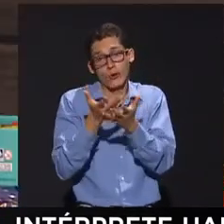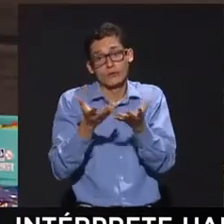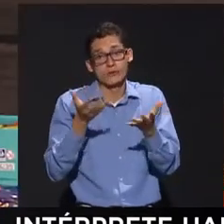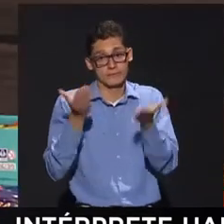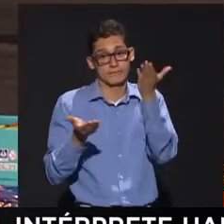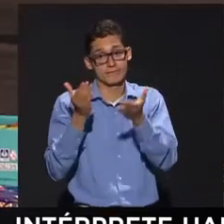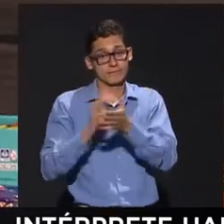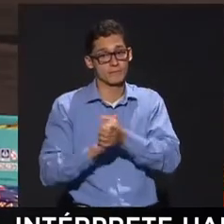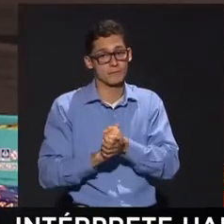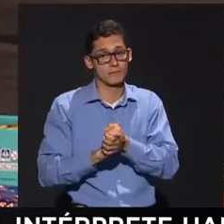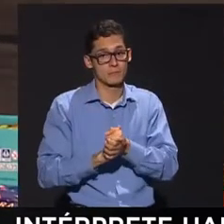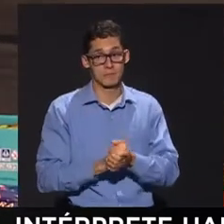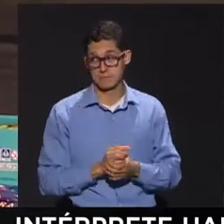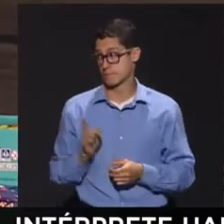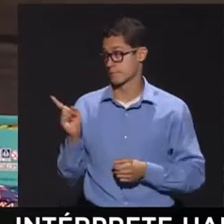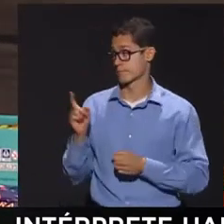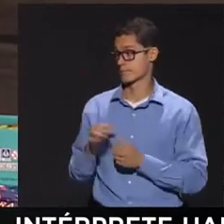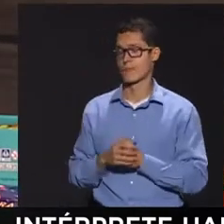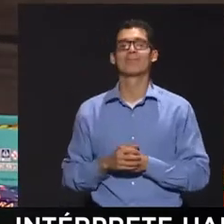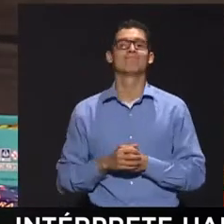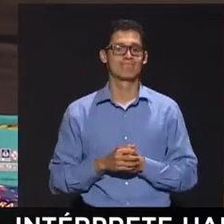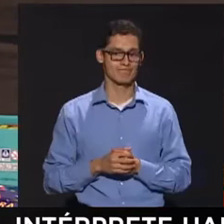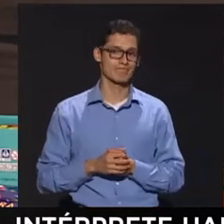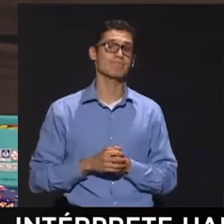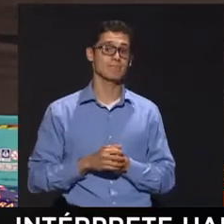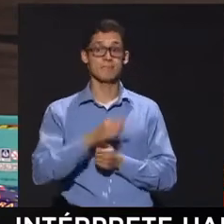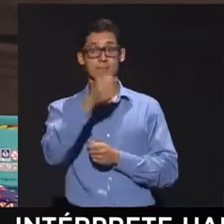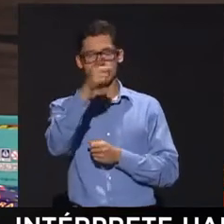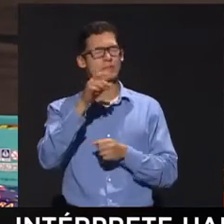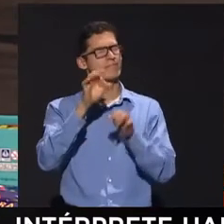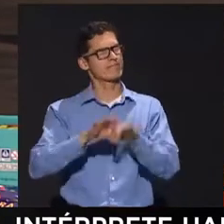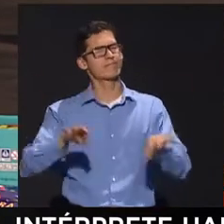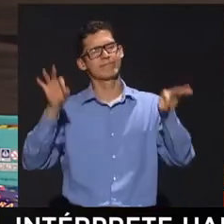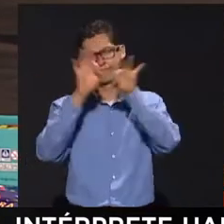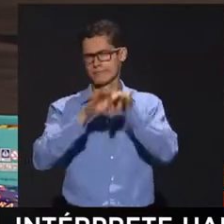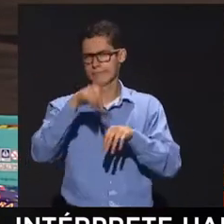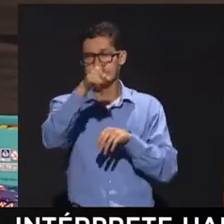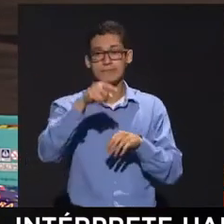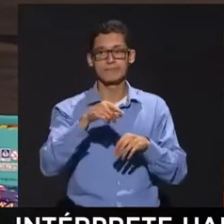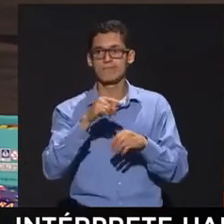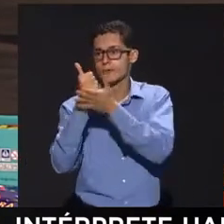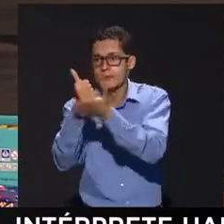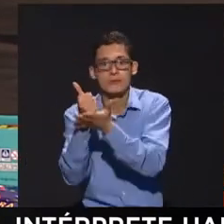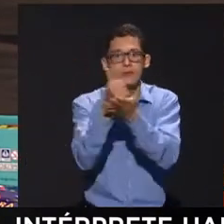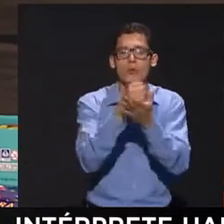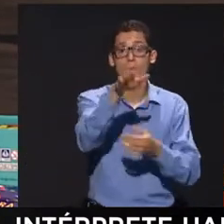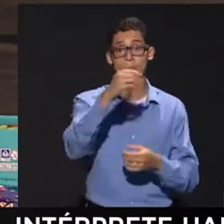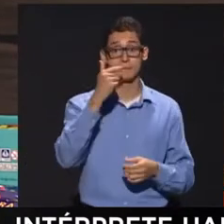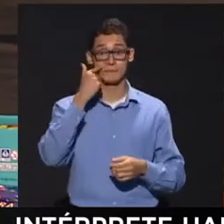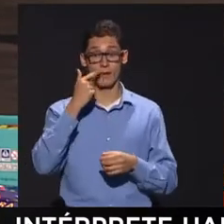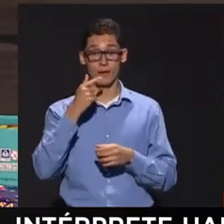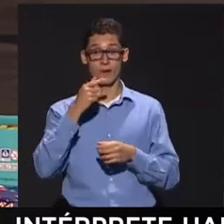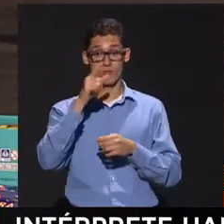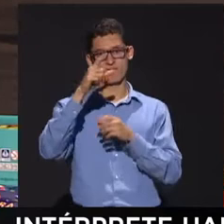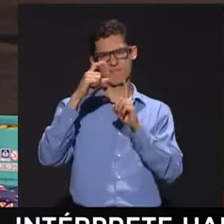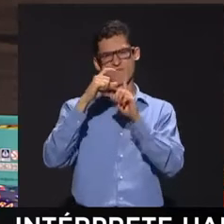muchas herramientas, y existe algo que se llama disciplina positiva. Disciplina positiva busca una crianza